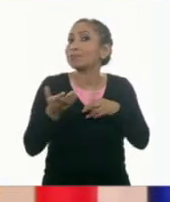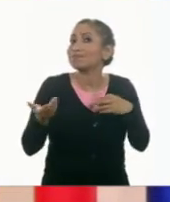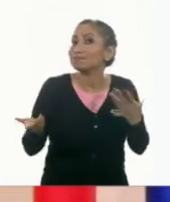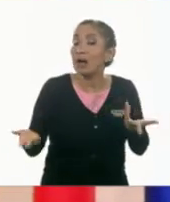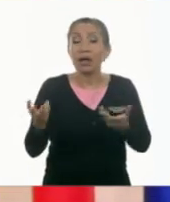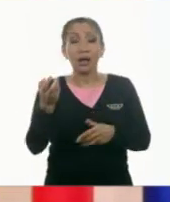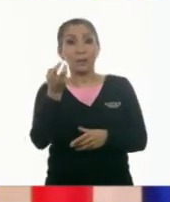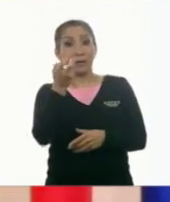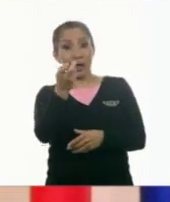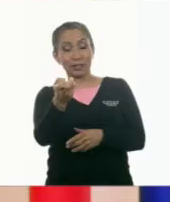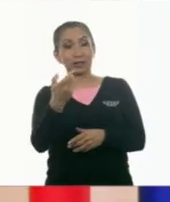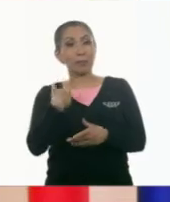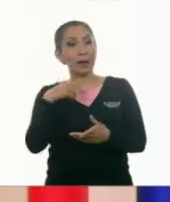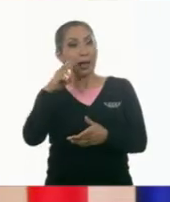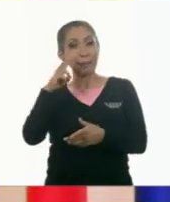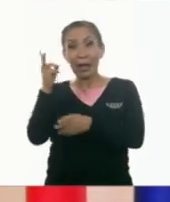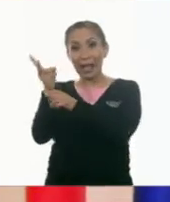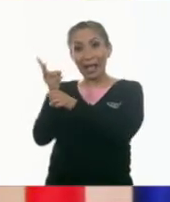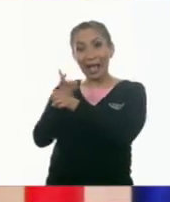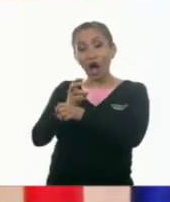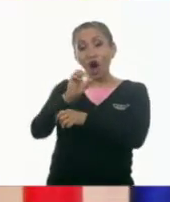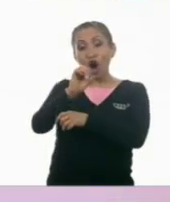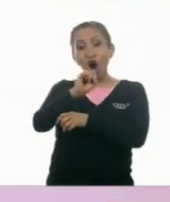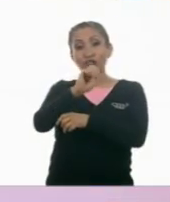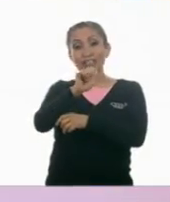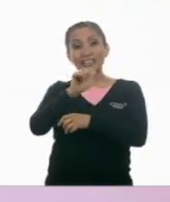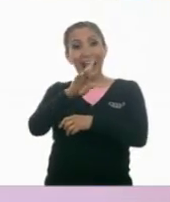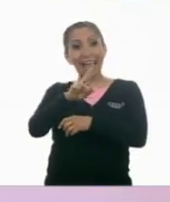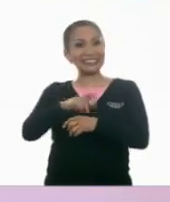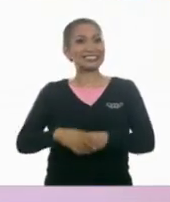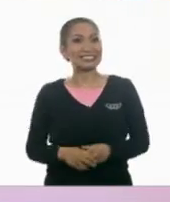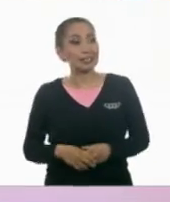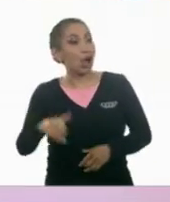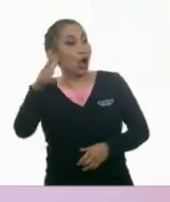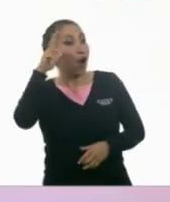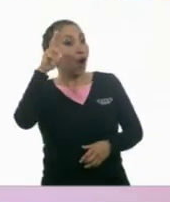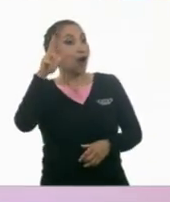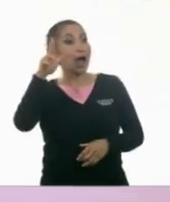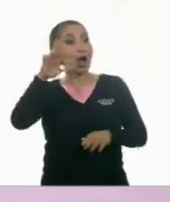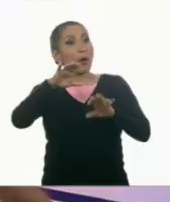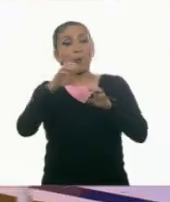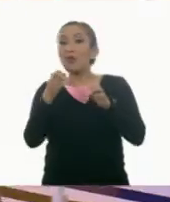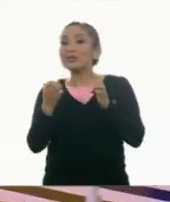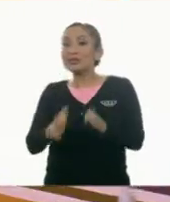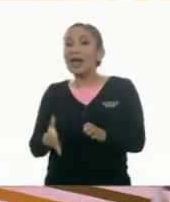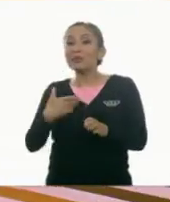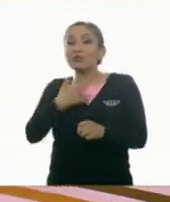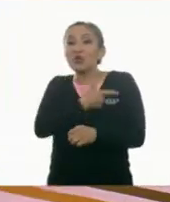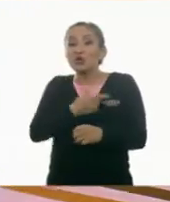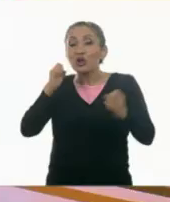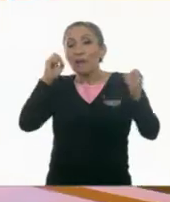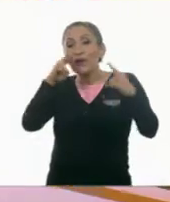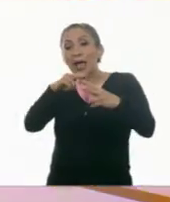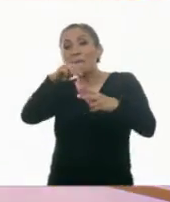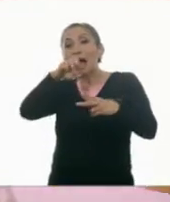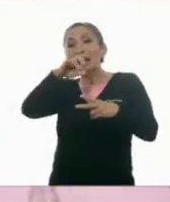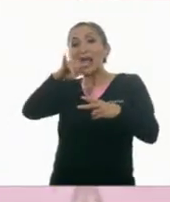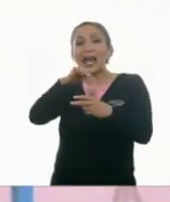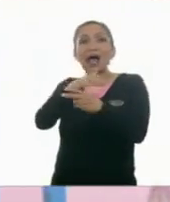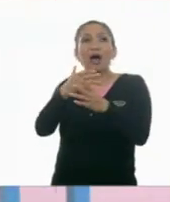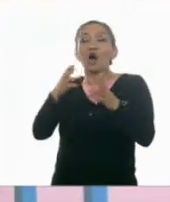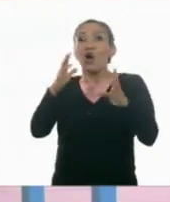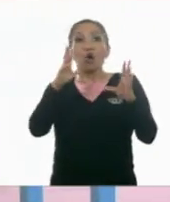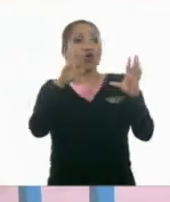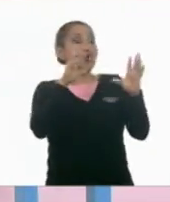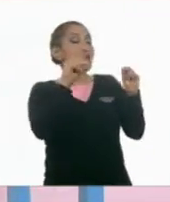para eso, vamos a invitar a Óscar. ¡Hola, Óscar! Hola, ¿cómo estás? Me da mucho gusto verte, Mariana. Te voy a dar...